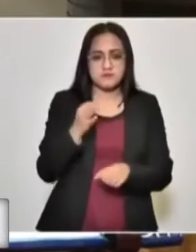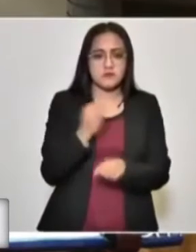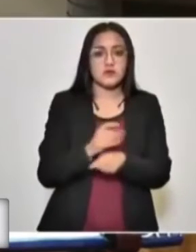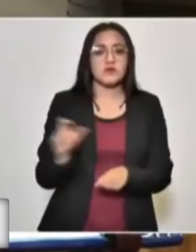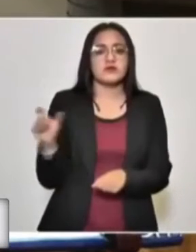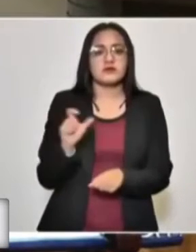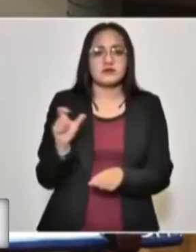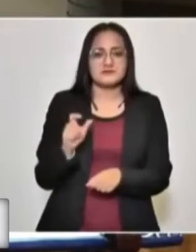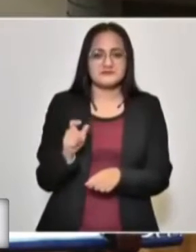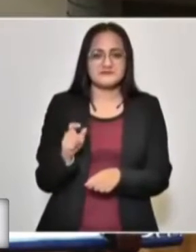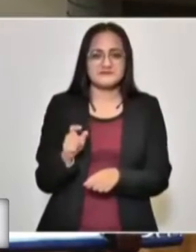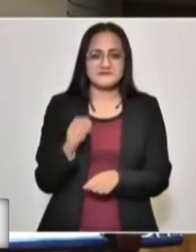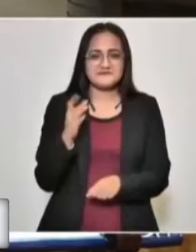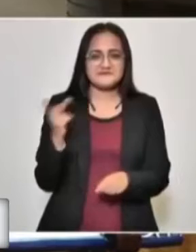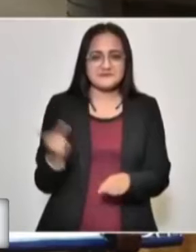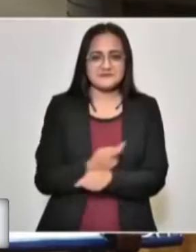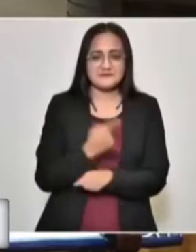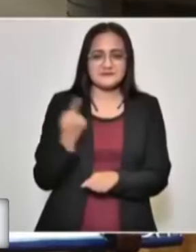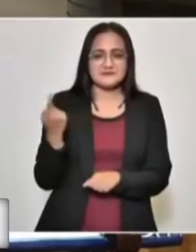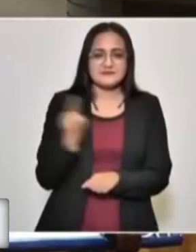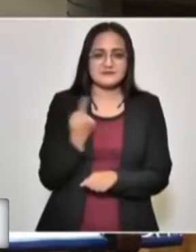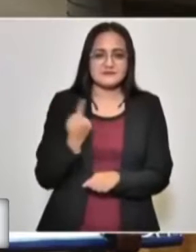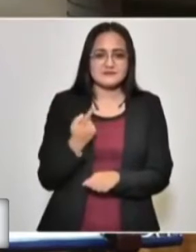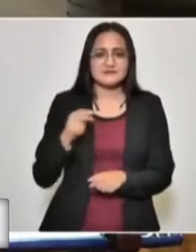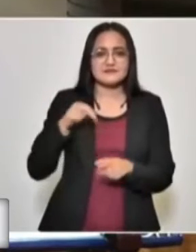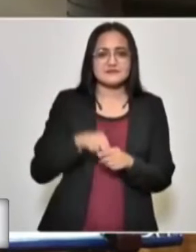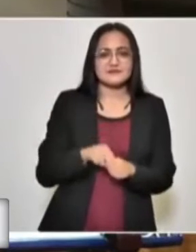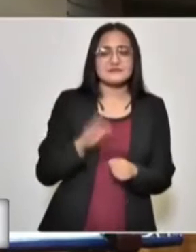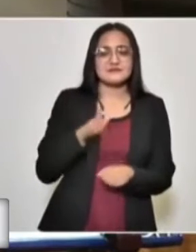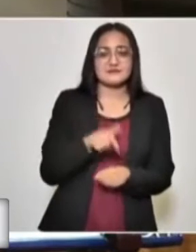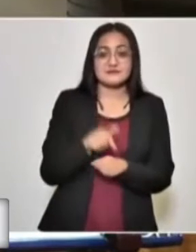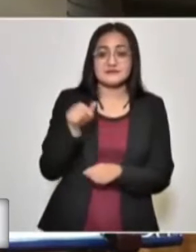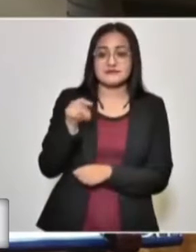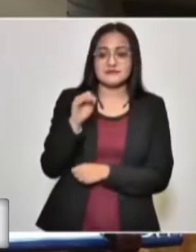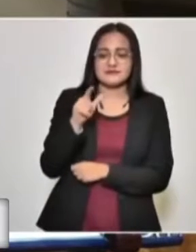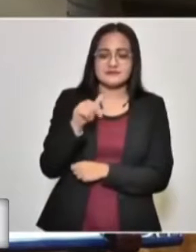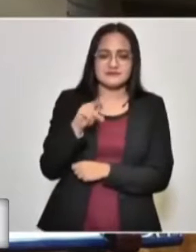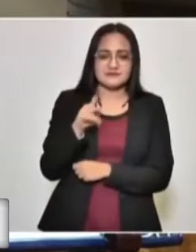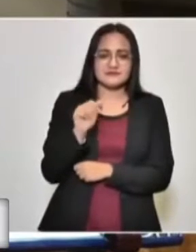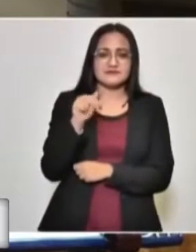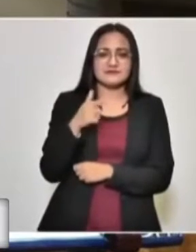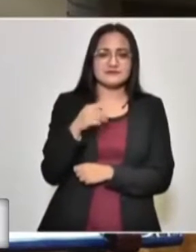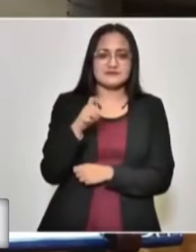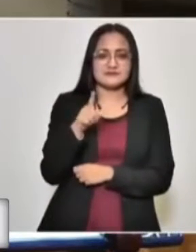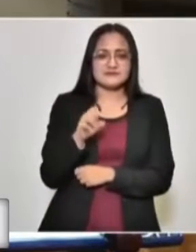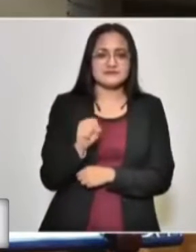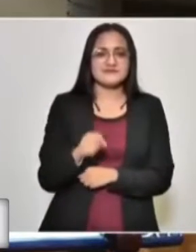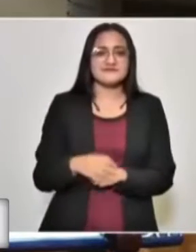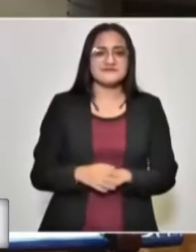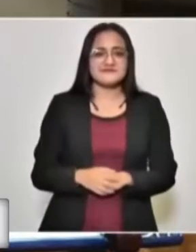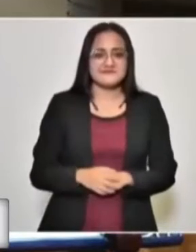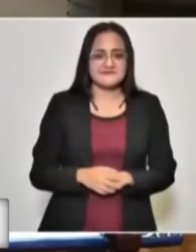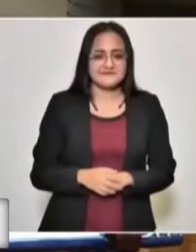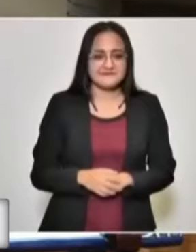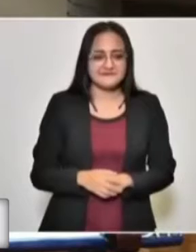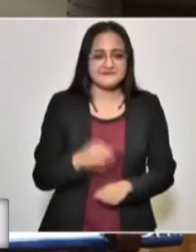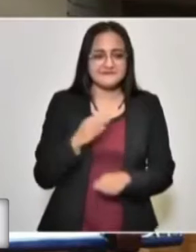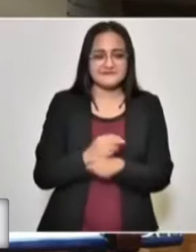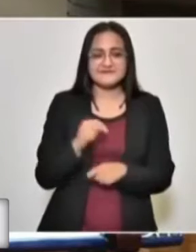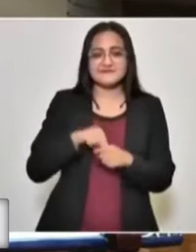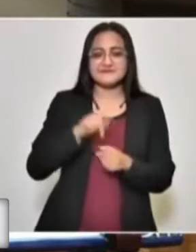cuando hablamos de lo que ocurrió en general Felipe Ángeles y en Juan C.